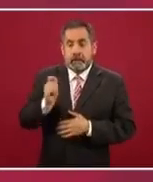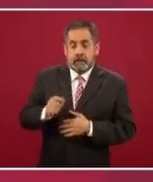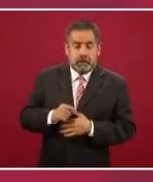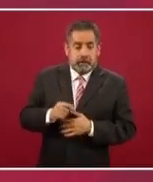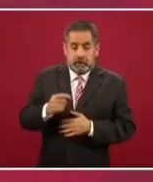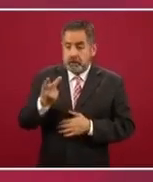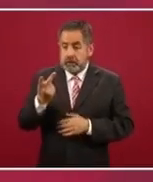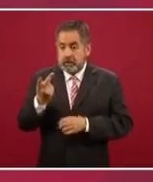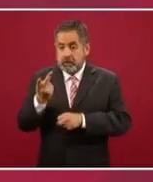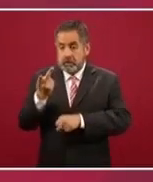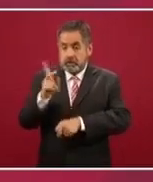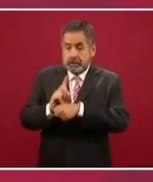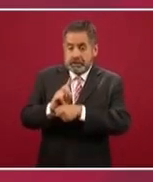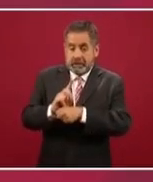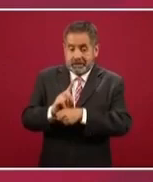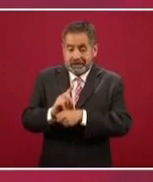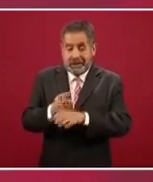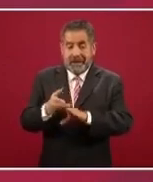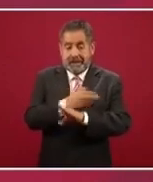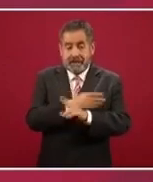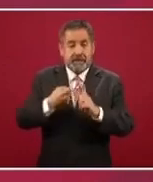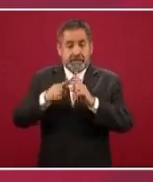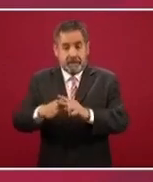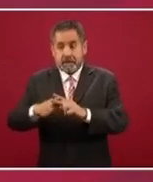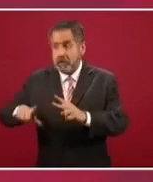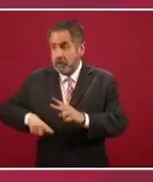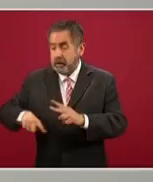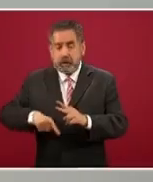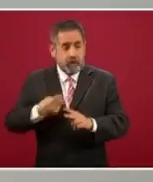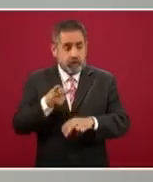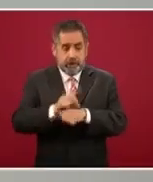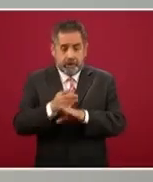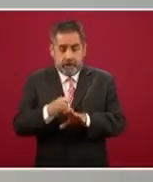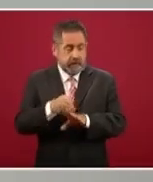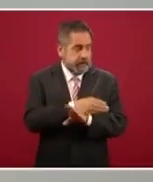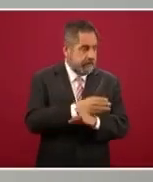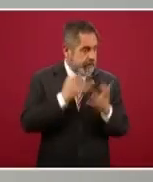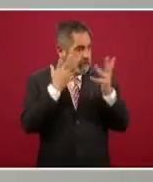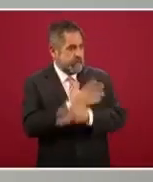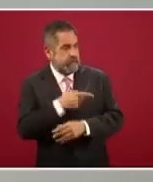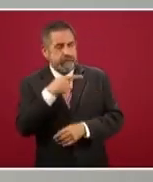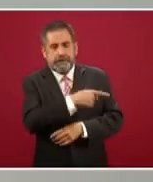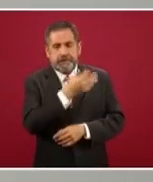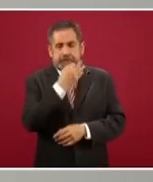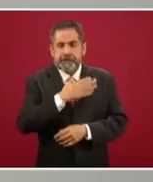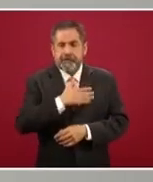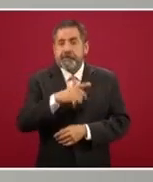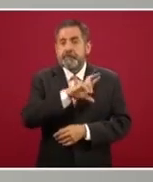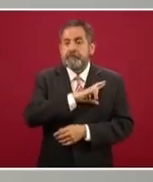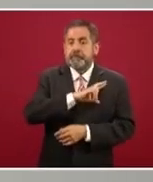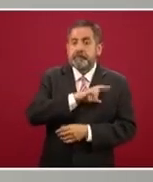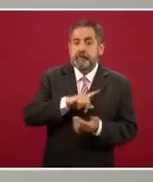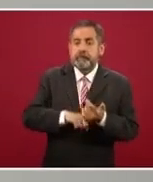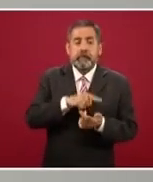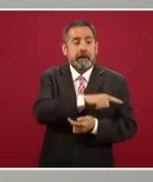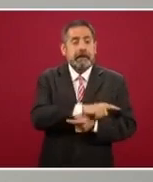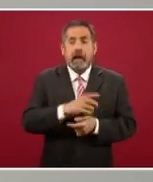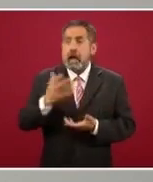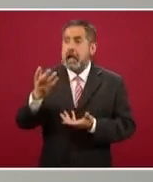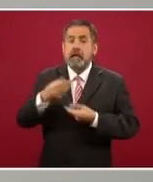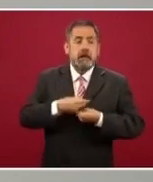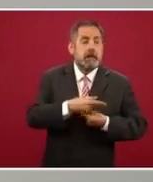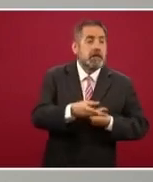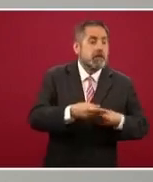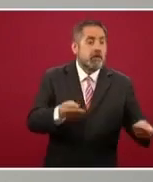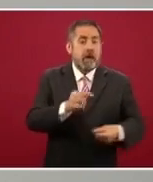2 días antes de que empezara el sexenio, la noticia de que la empresa privada distribuidora